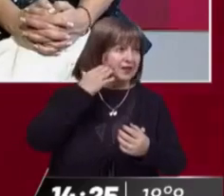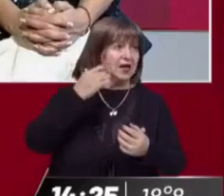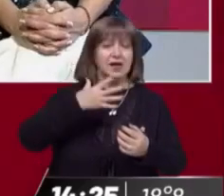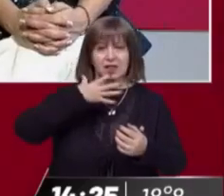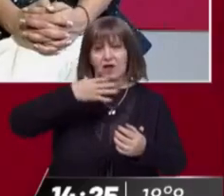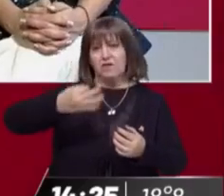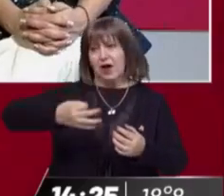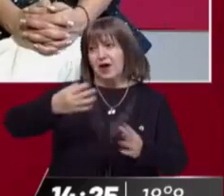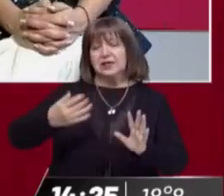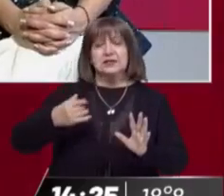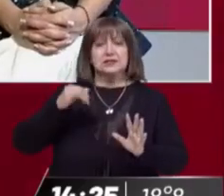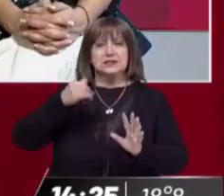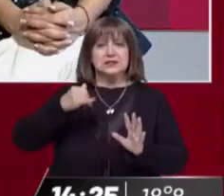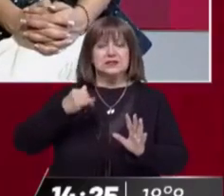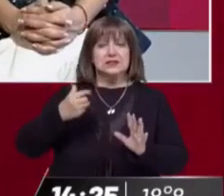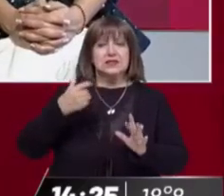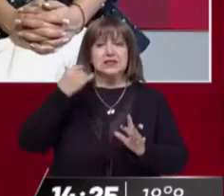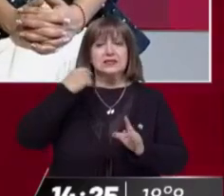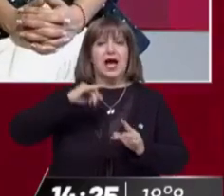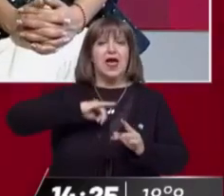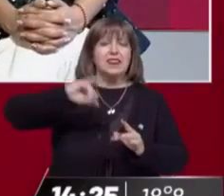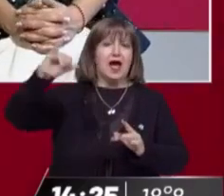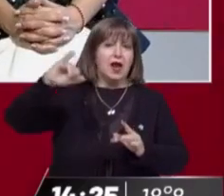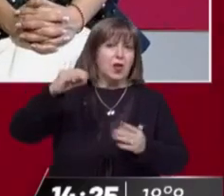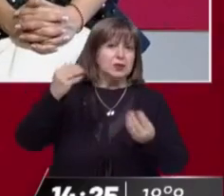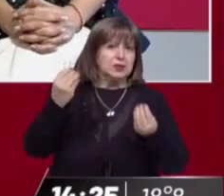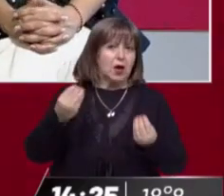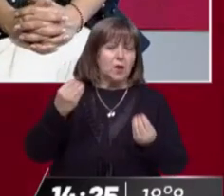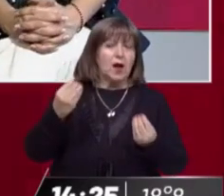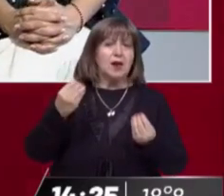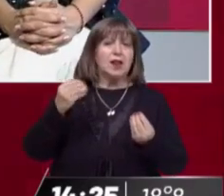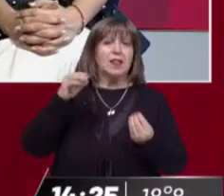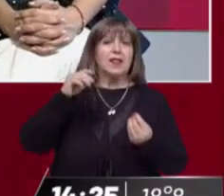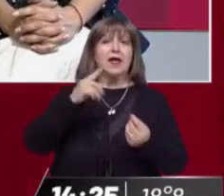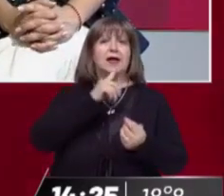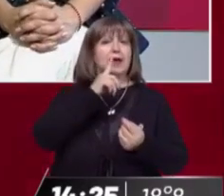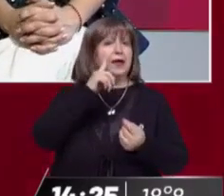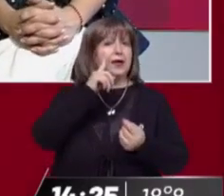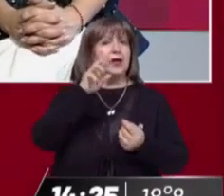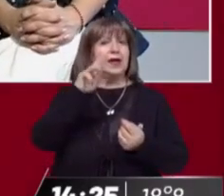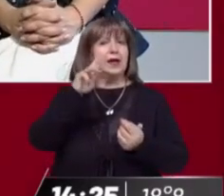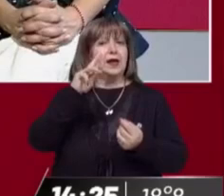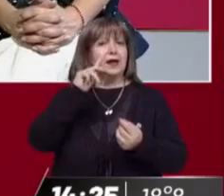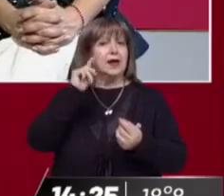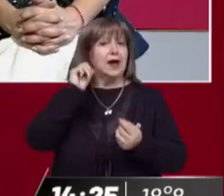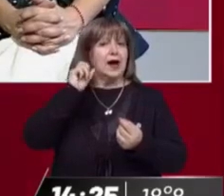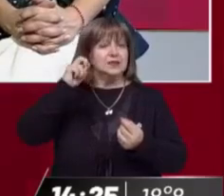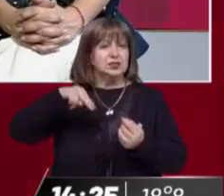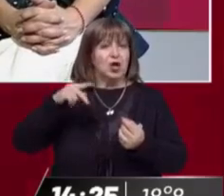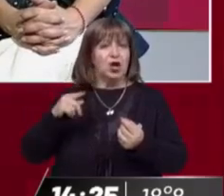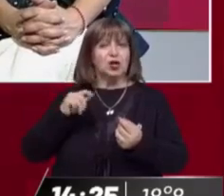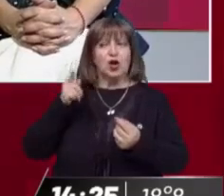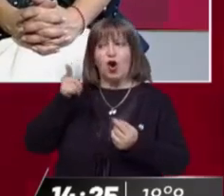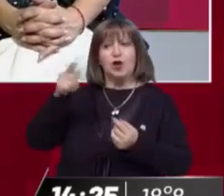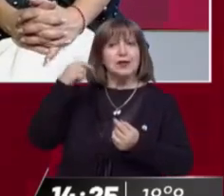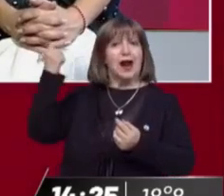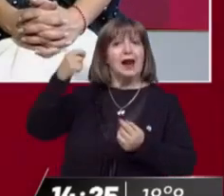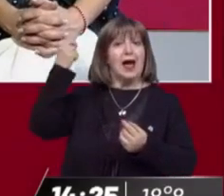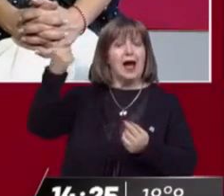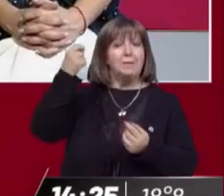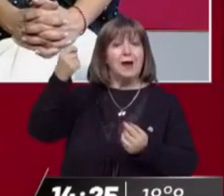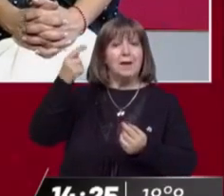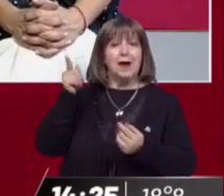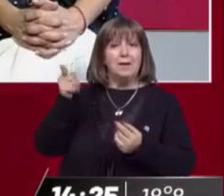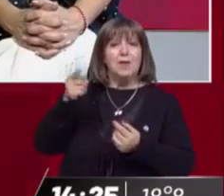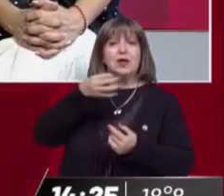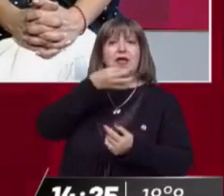Y realmente sigue dando que hablar esta fuerte denuncia que ha realizado el Departamento General de Irrigación contra la provincia de La Pampa por la